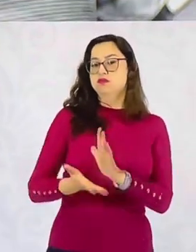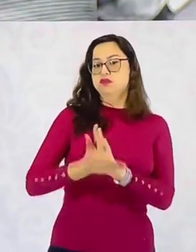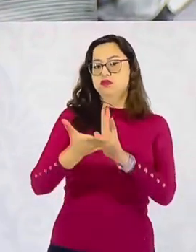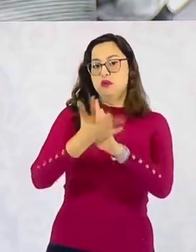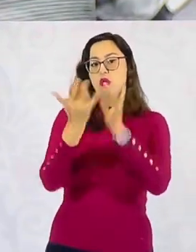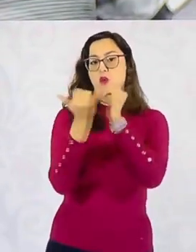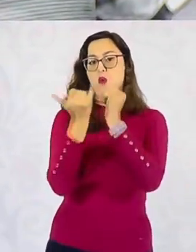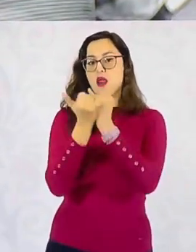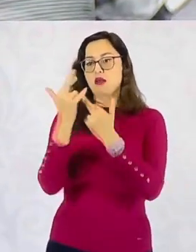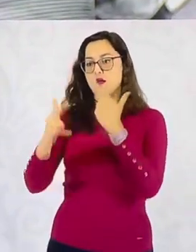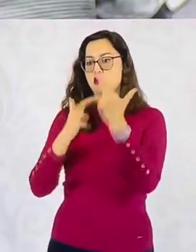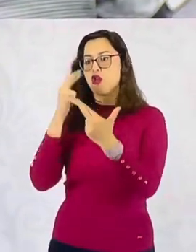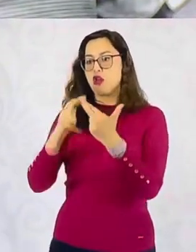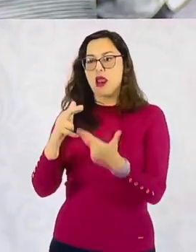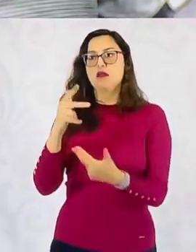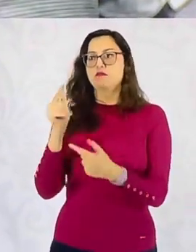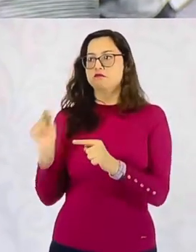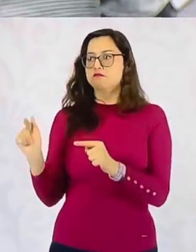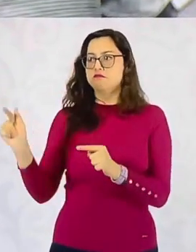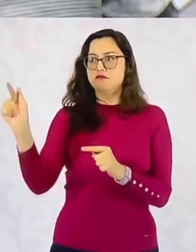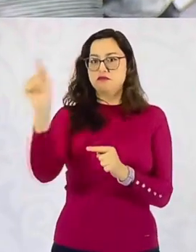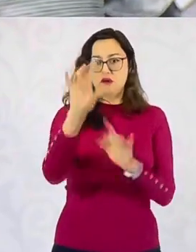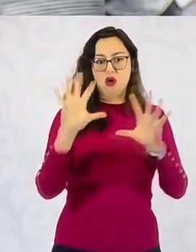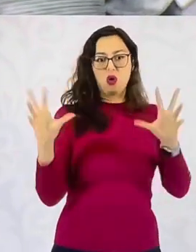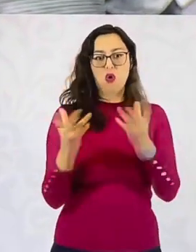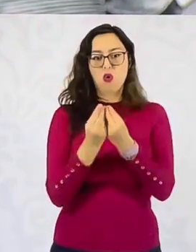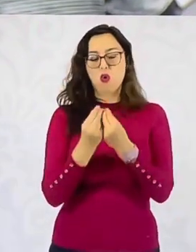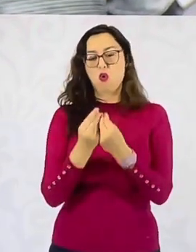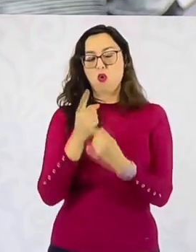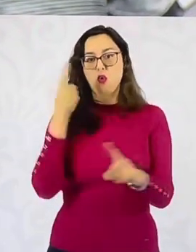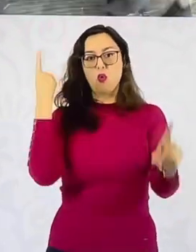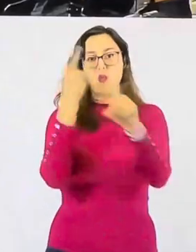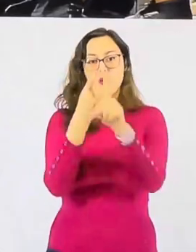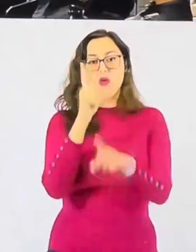regionales que van a ayudar a cumplir el 1 millón de viviendas nuevas. Gracias, presidente.